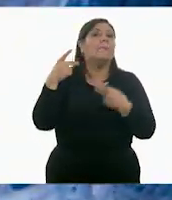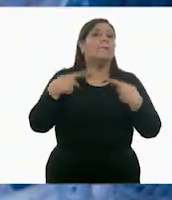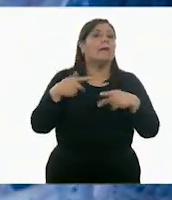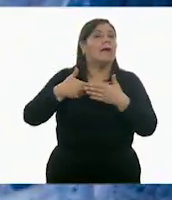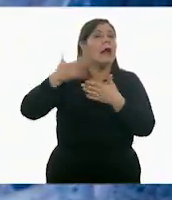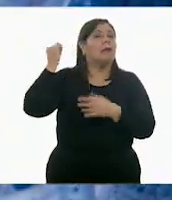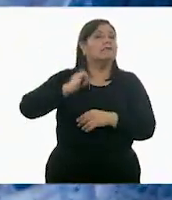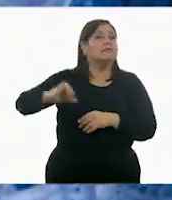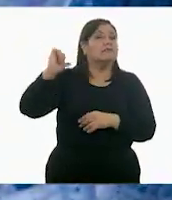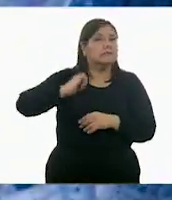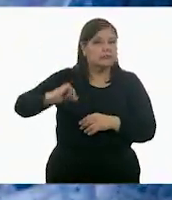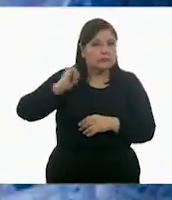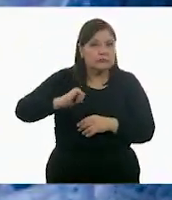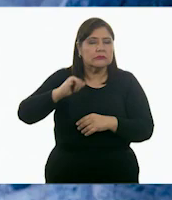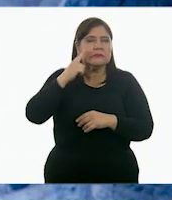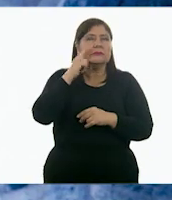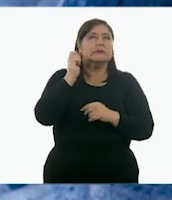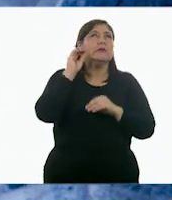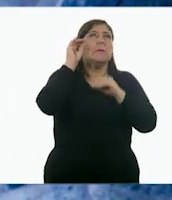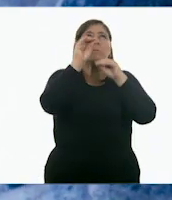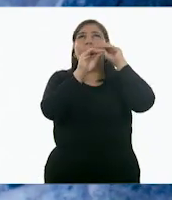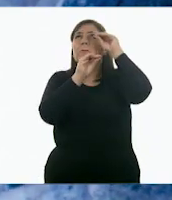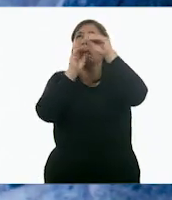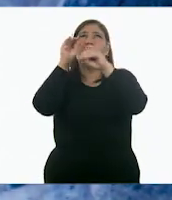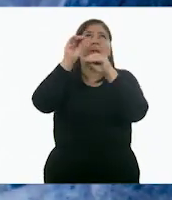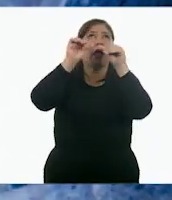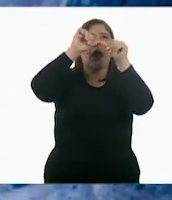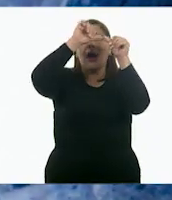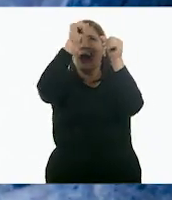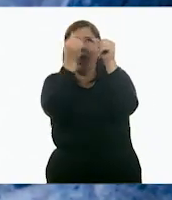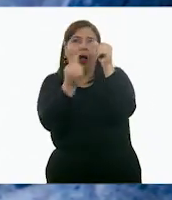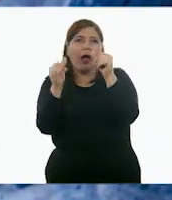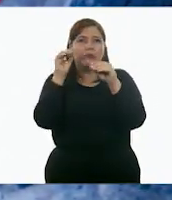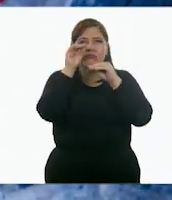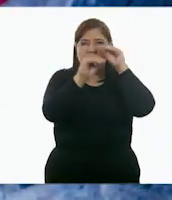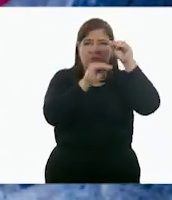y representaron su mundo a través del arte.